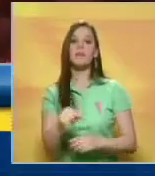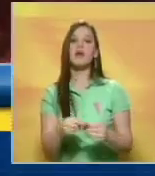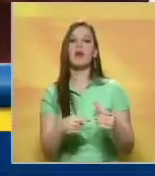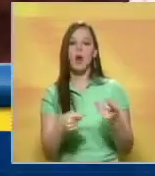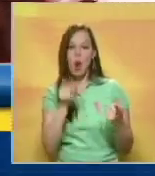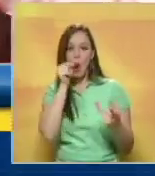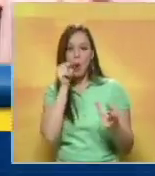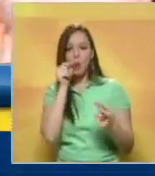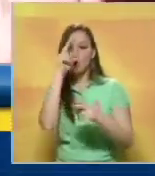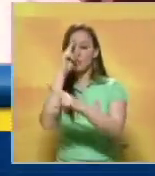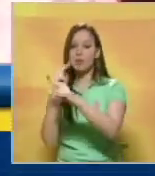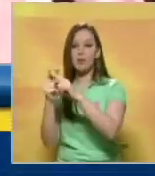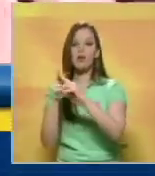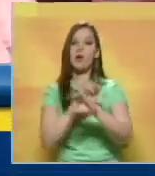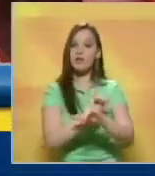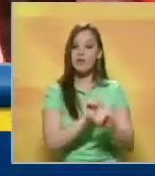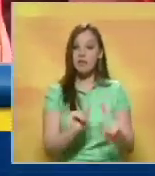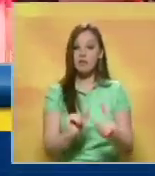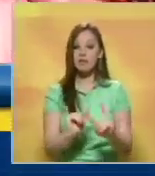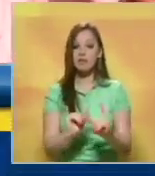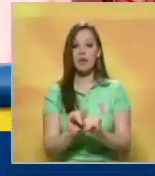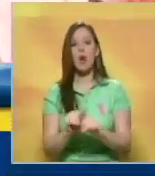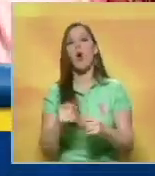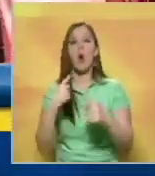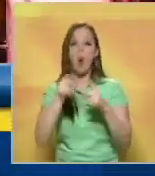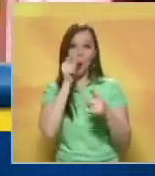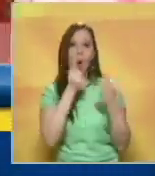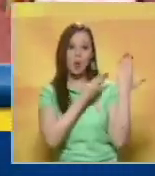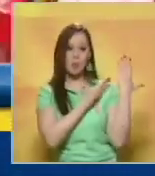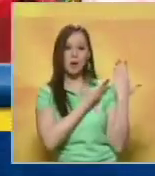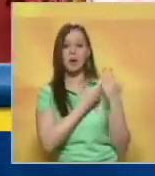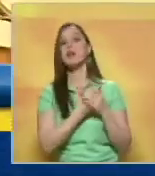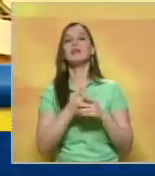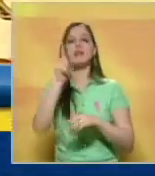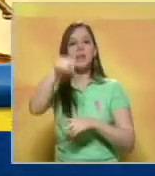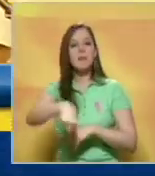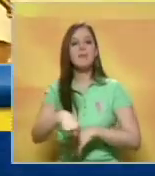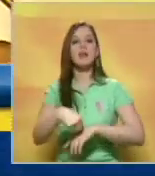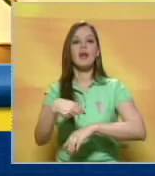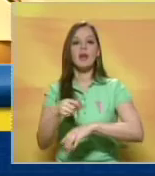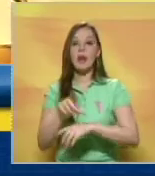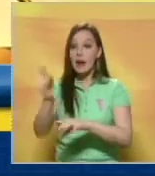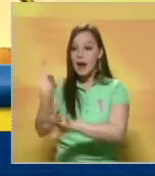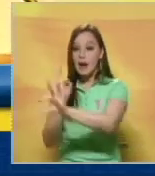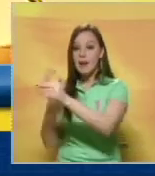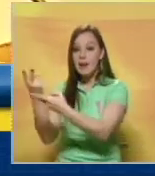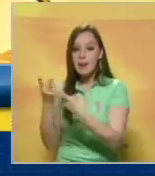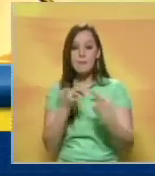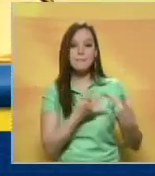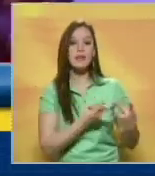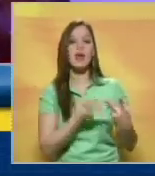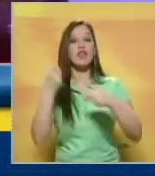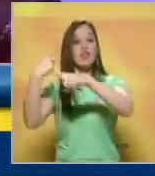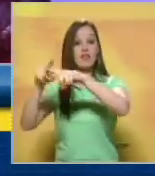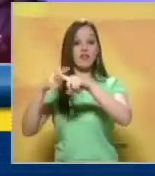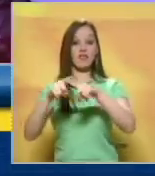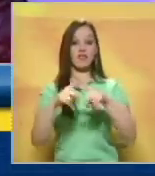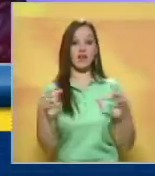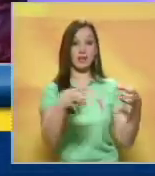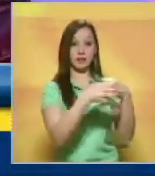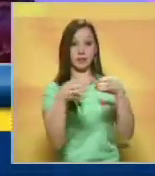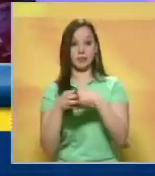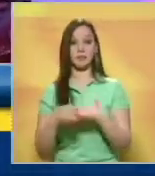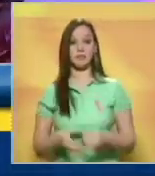Bob Marley y finalizó con Jamin, uno de los grandes temas. Además, tuvo como invitados especiales a diferentes exponentes del